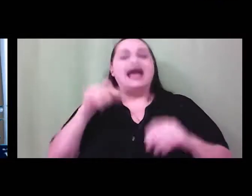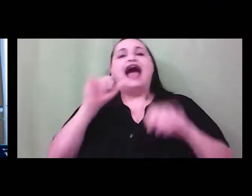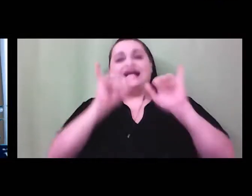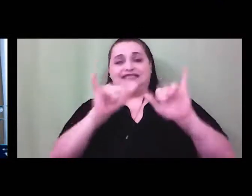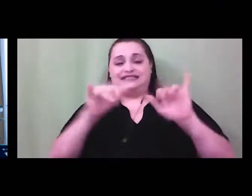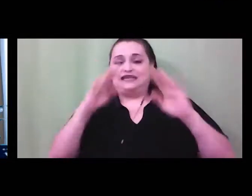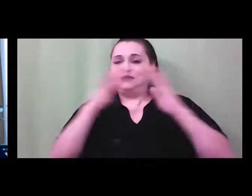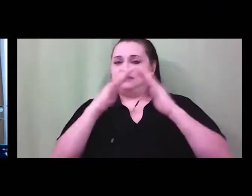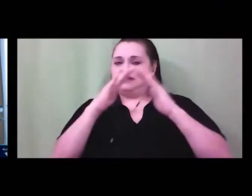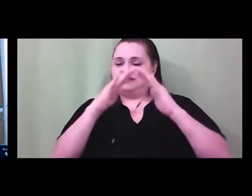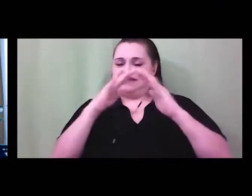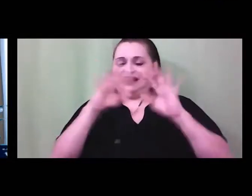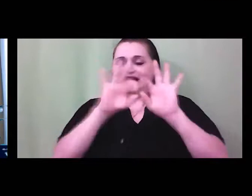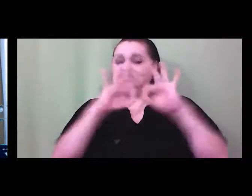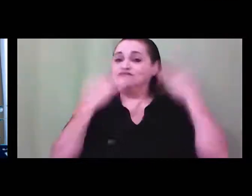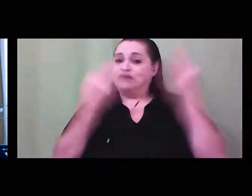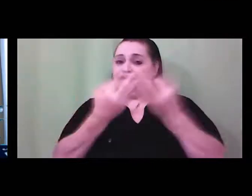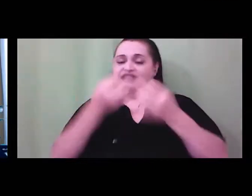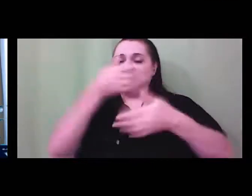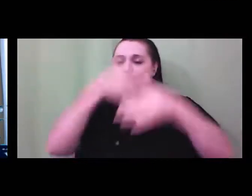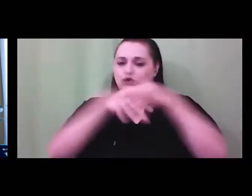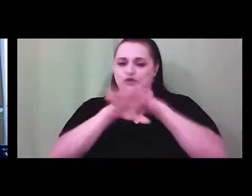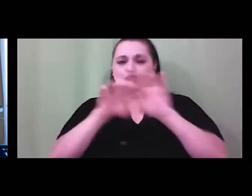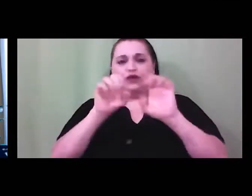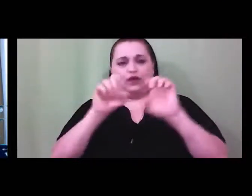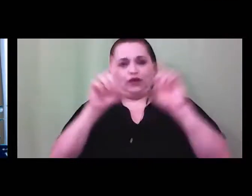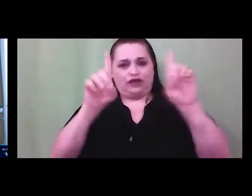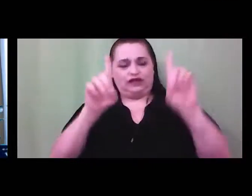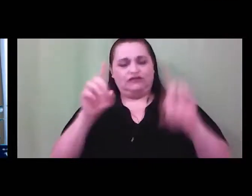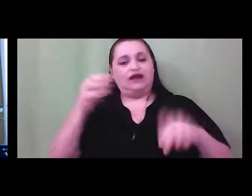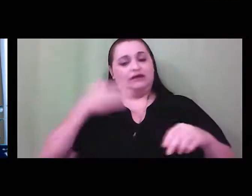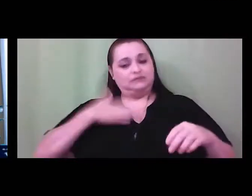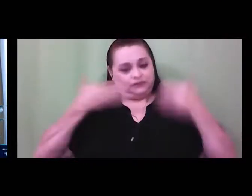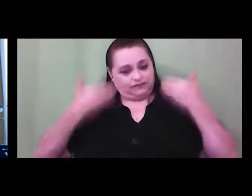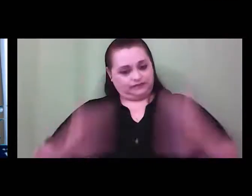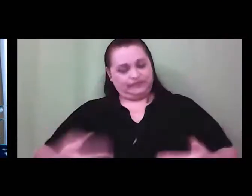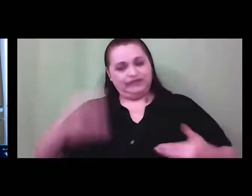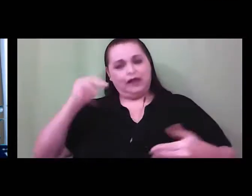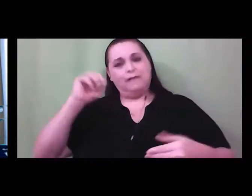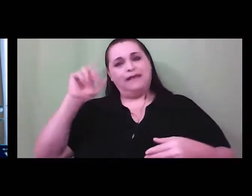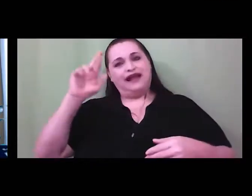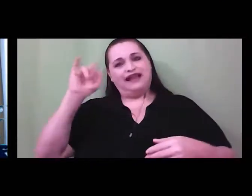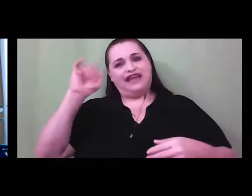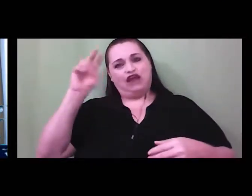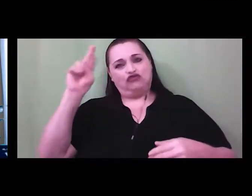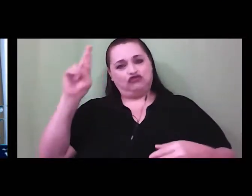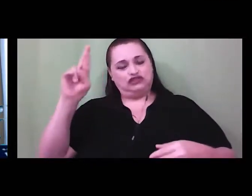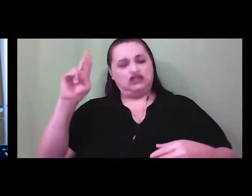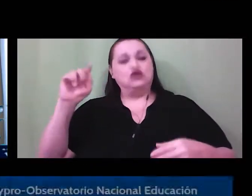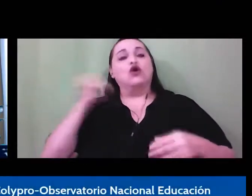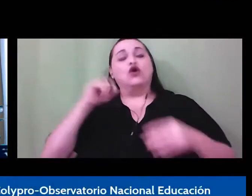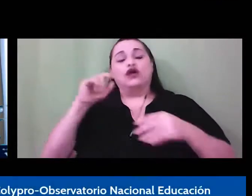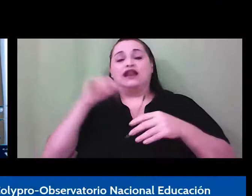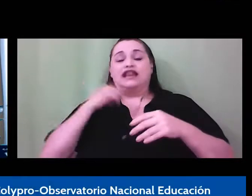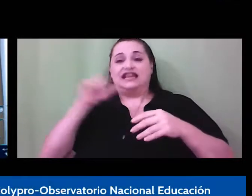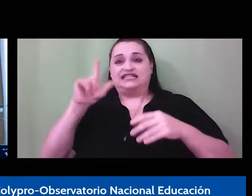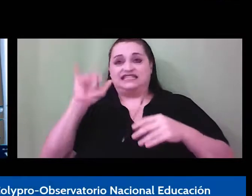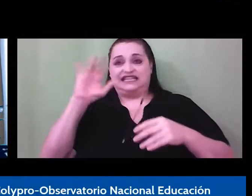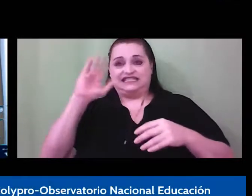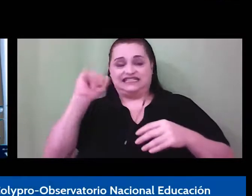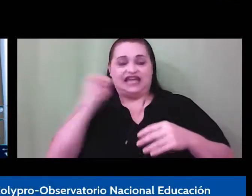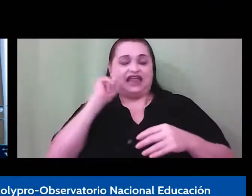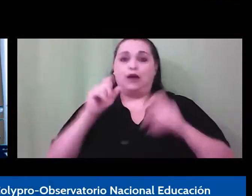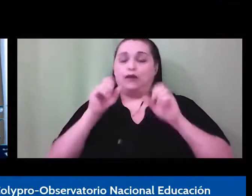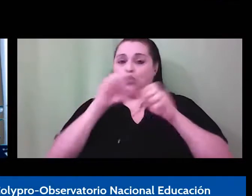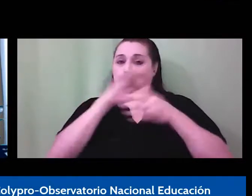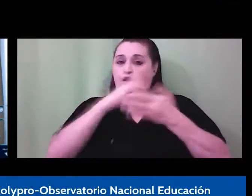familias, la inclusión educativa. Quien les habla, María del Rocío Ramírez González, funcionaria del Colegio de Licenciados y Profesores y